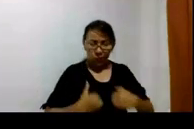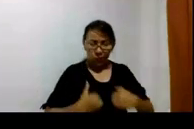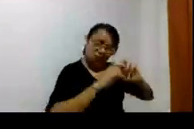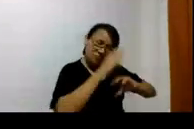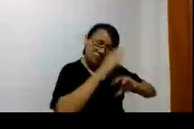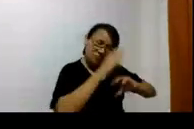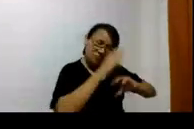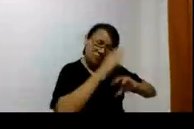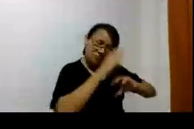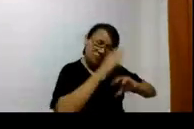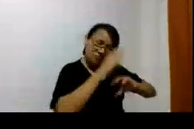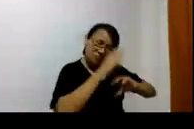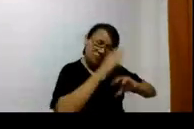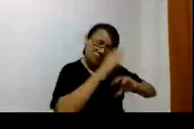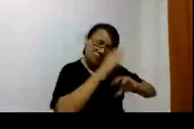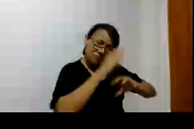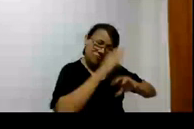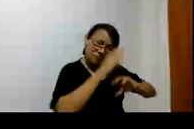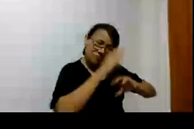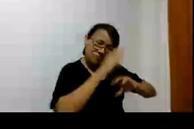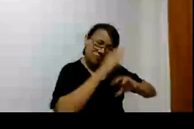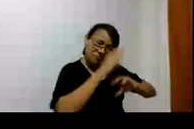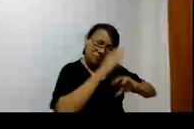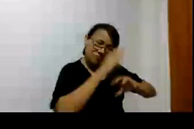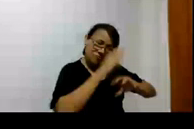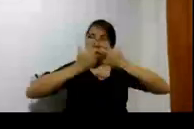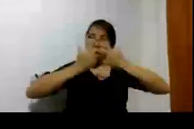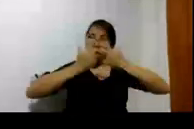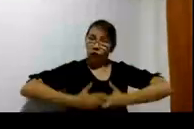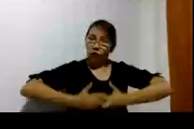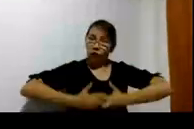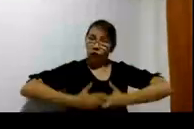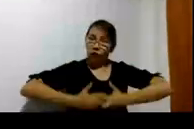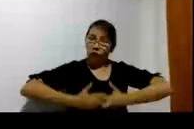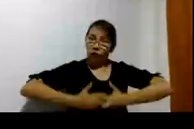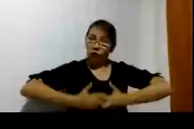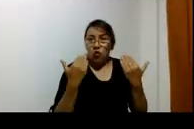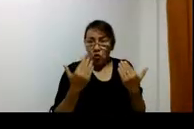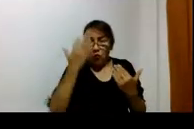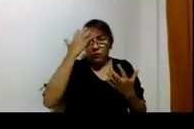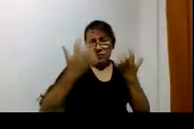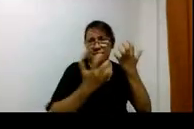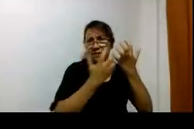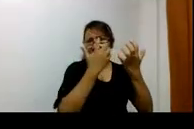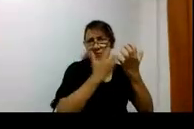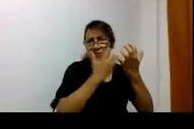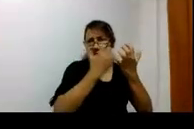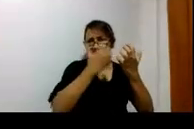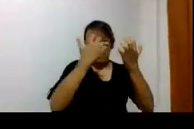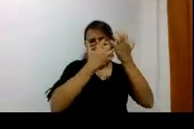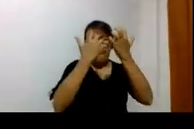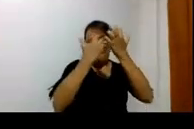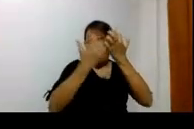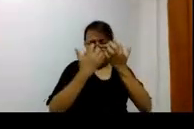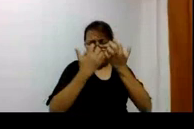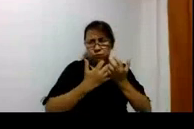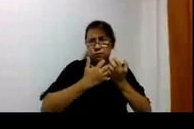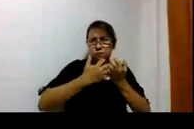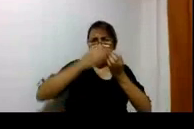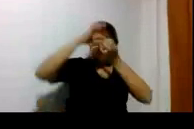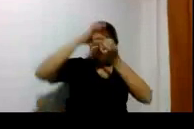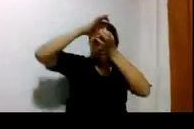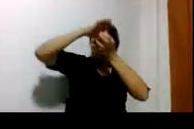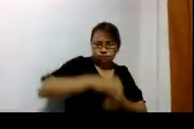funcionamiento del cuerpo humano. Debemos también reconocer que nuestro cuerpo son una serie de sistemas que están siempre entrelazados, es decir,